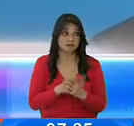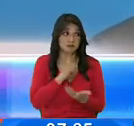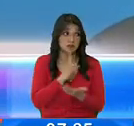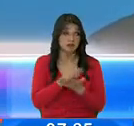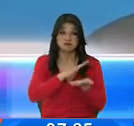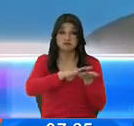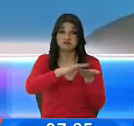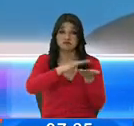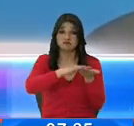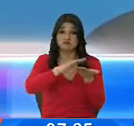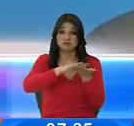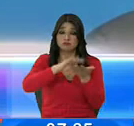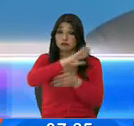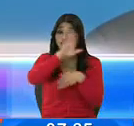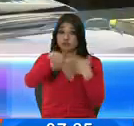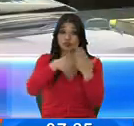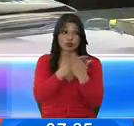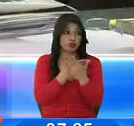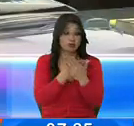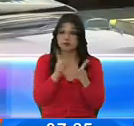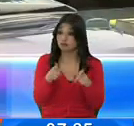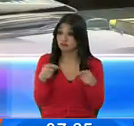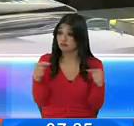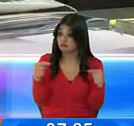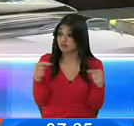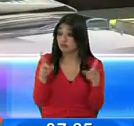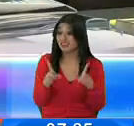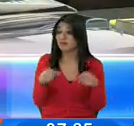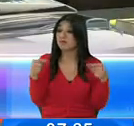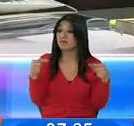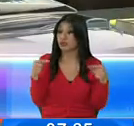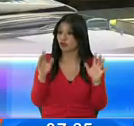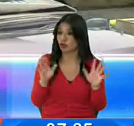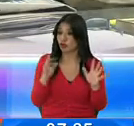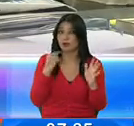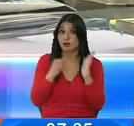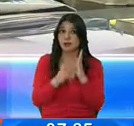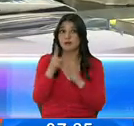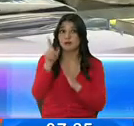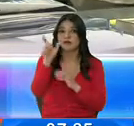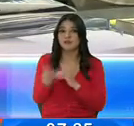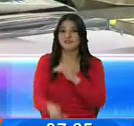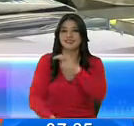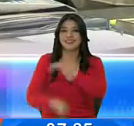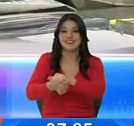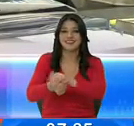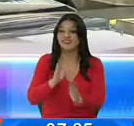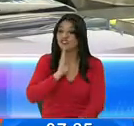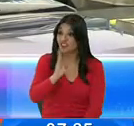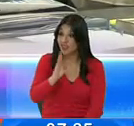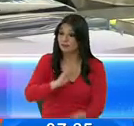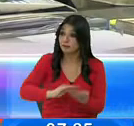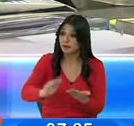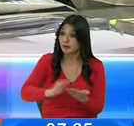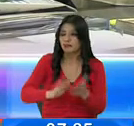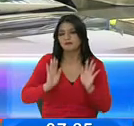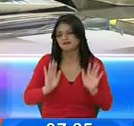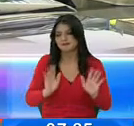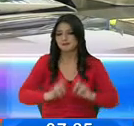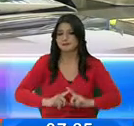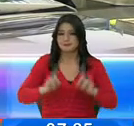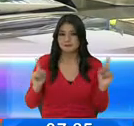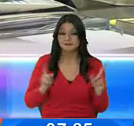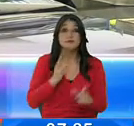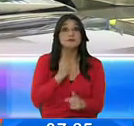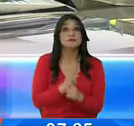supuesto porque todos somos gente adversarios y no enemigos como el programa en bélgica claro de gonabad exacto es por